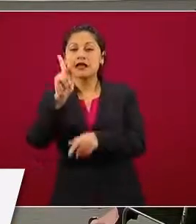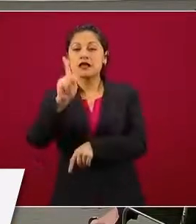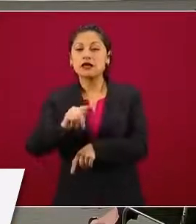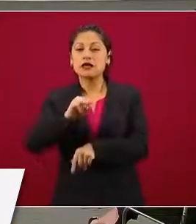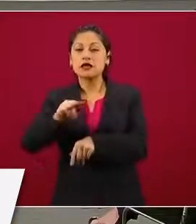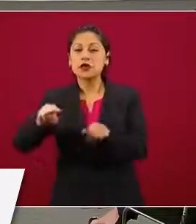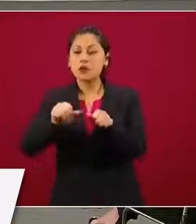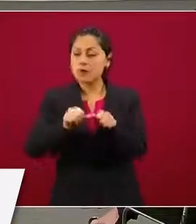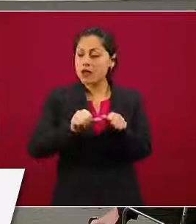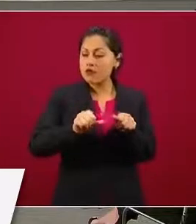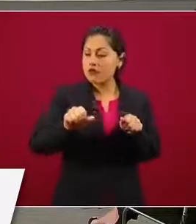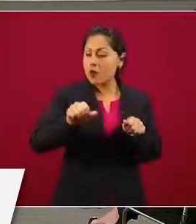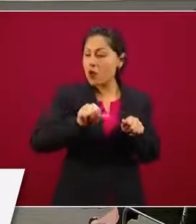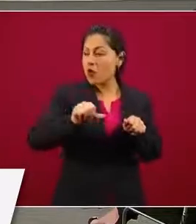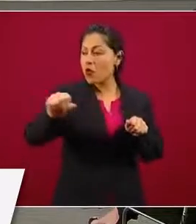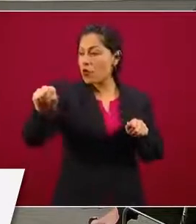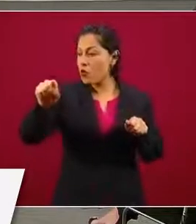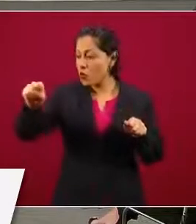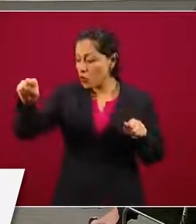Se comunicó todo el país